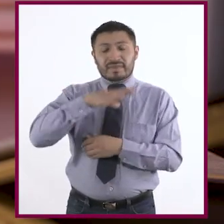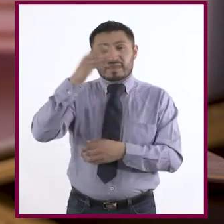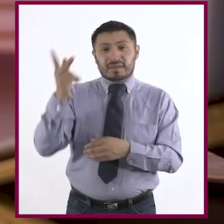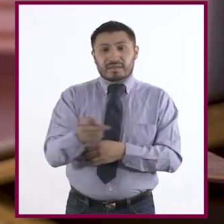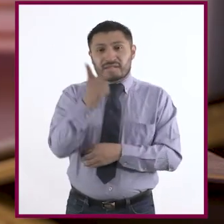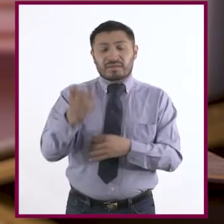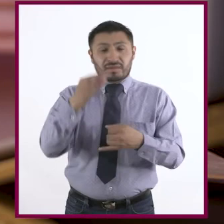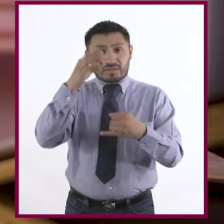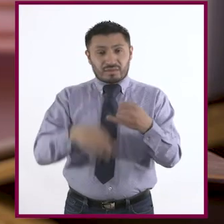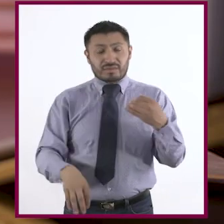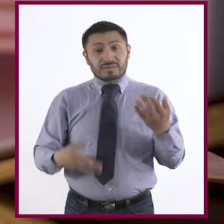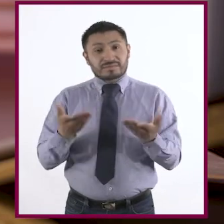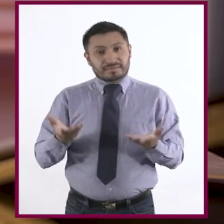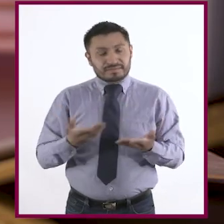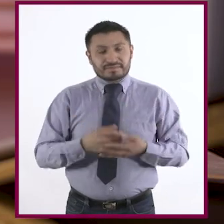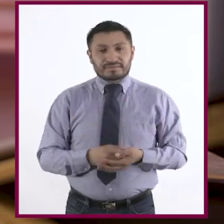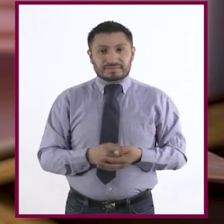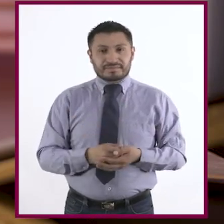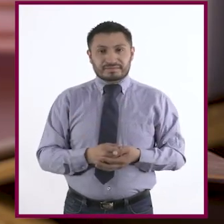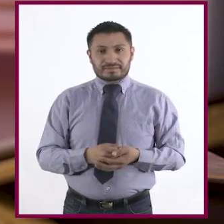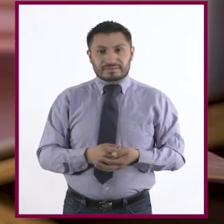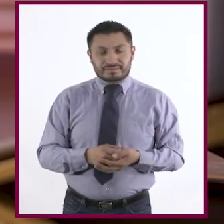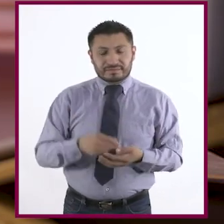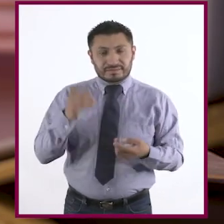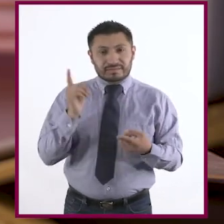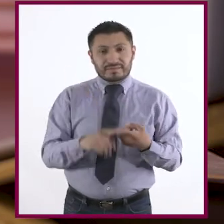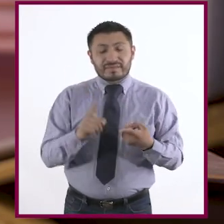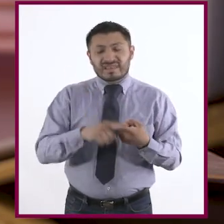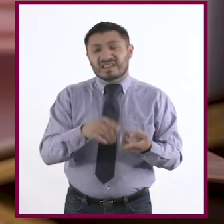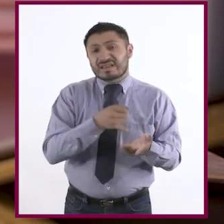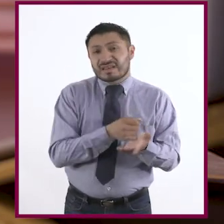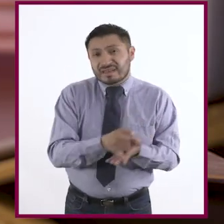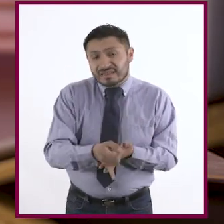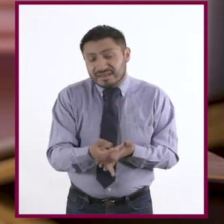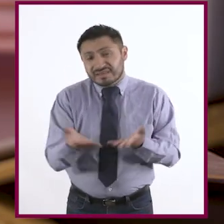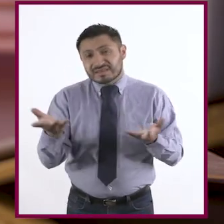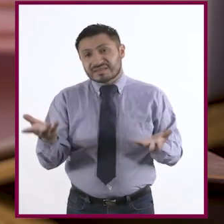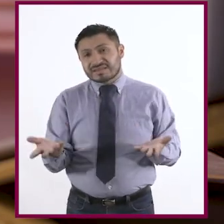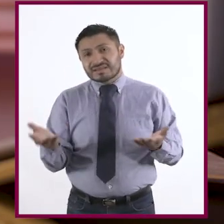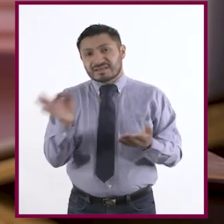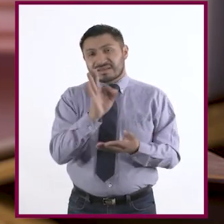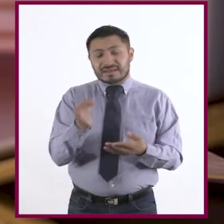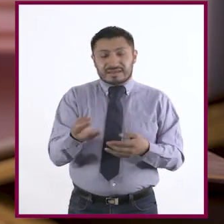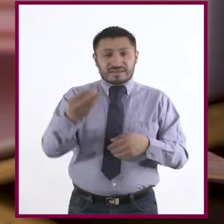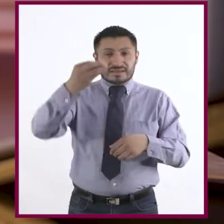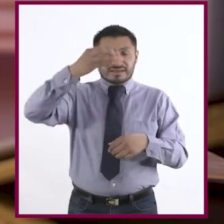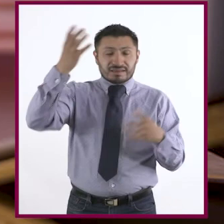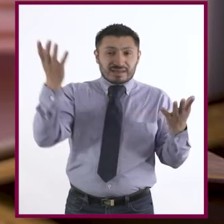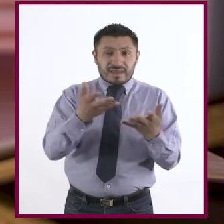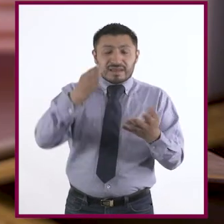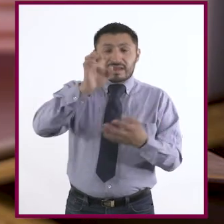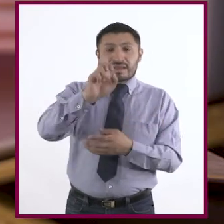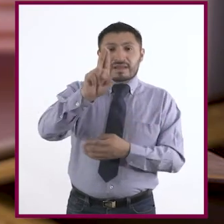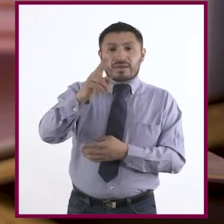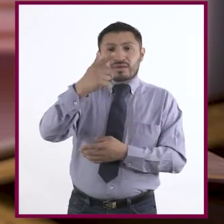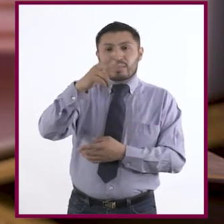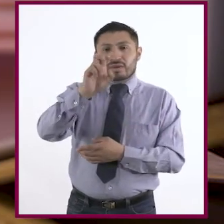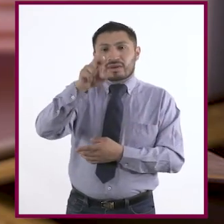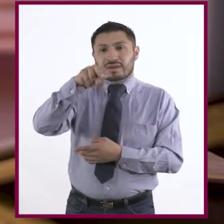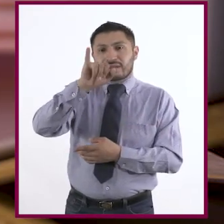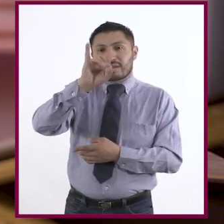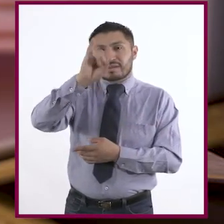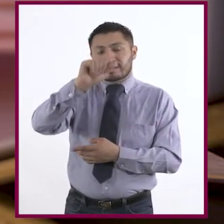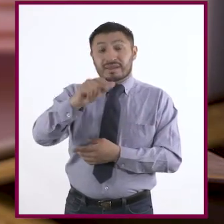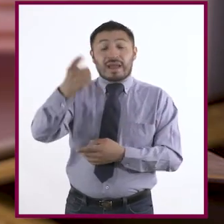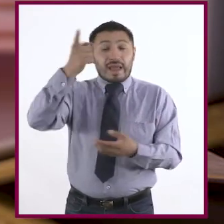última pregunta. ¿Listos? ¿Quiénes deben decidir si se aplican técnicas de eugenesia en una persona, ya sea para prevenir alguna